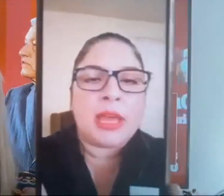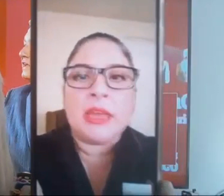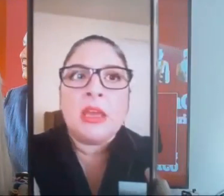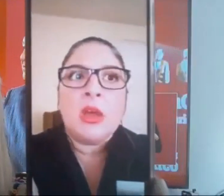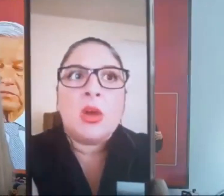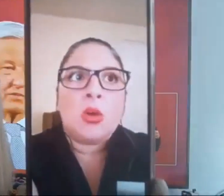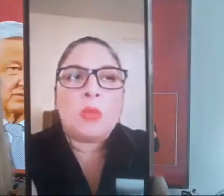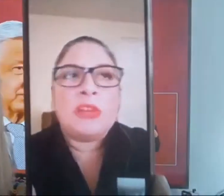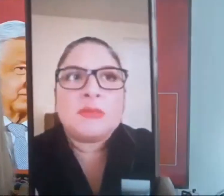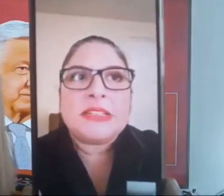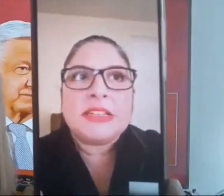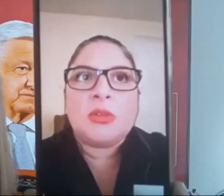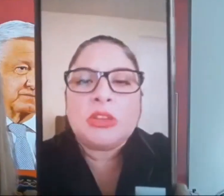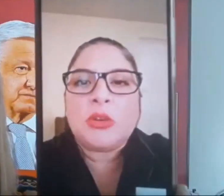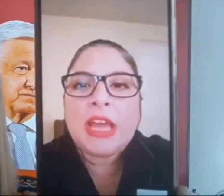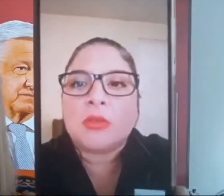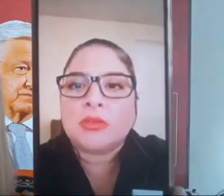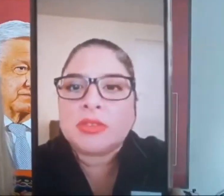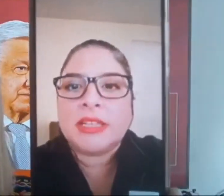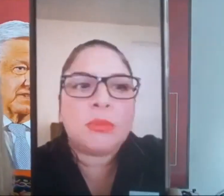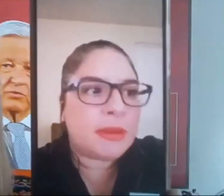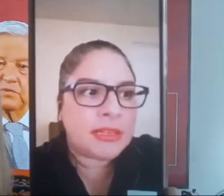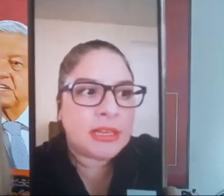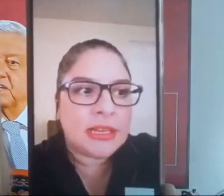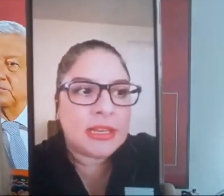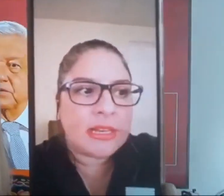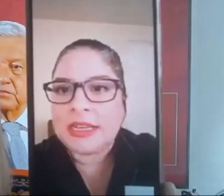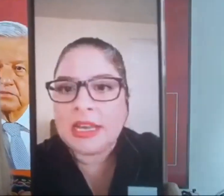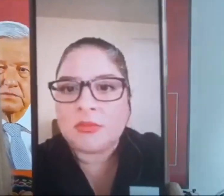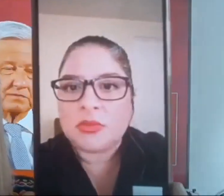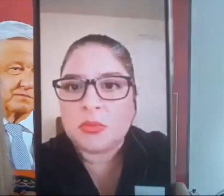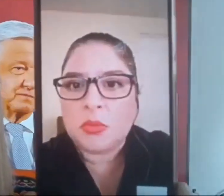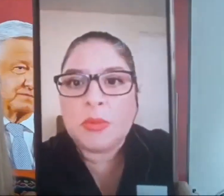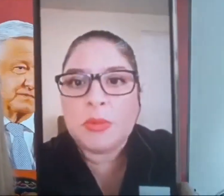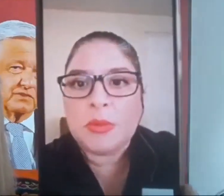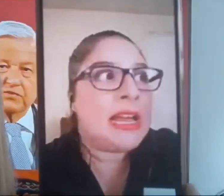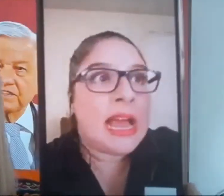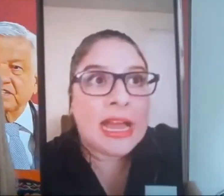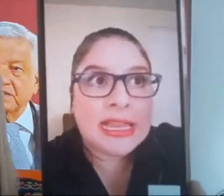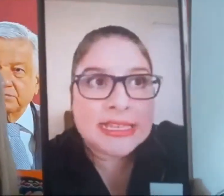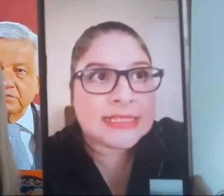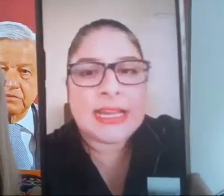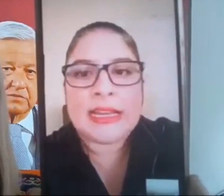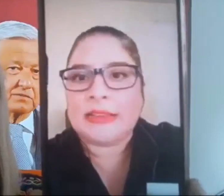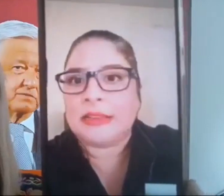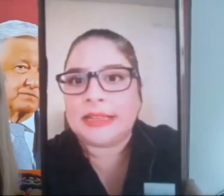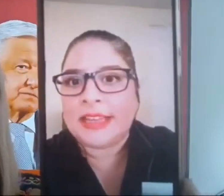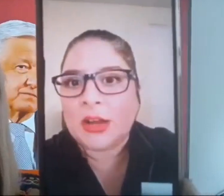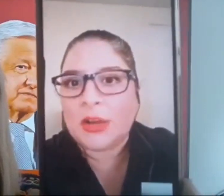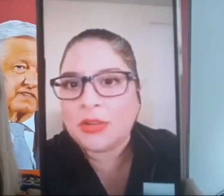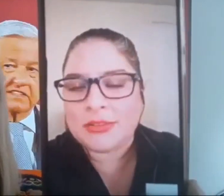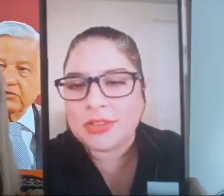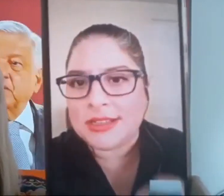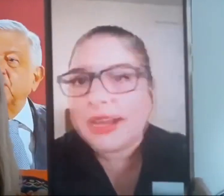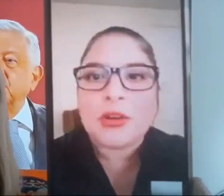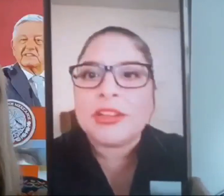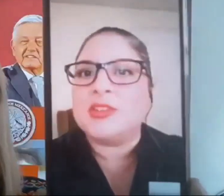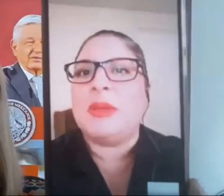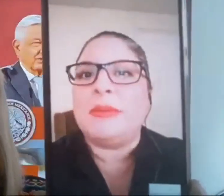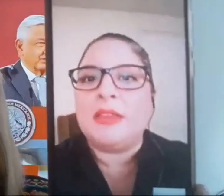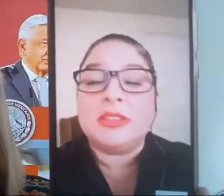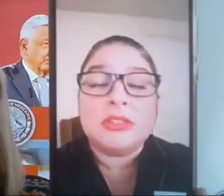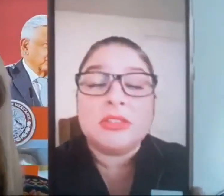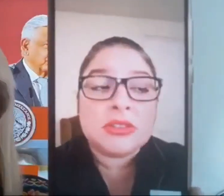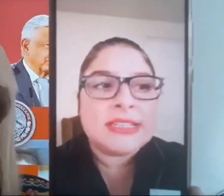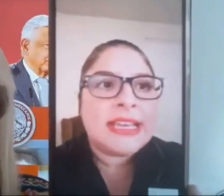ocultar, ¿por qué? Porque hay como una especie de auditoría constante por parte de la Secretaría de la Función Pública, ahí está Santiago Nieto, que es el terror